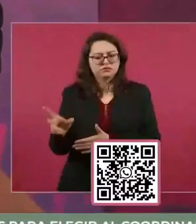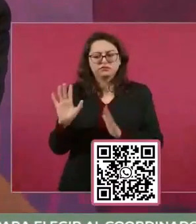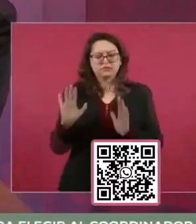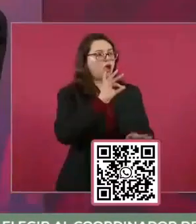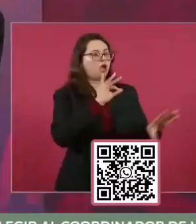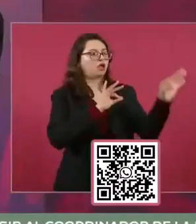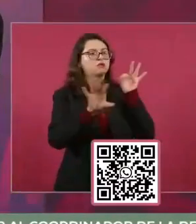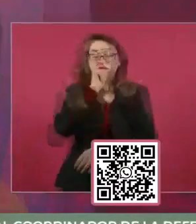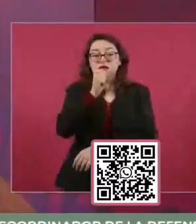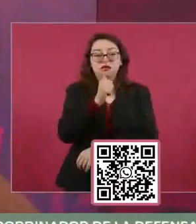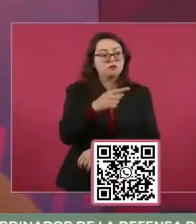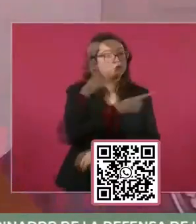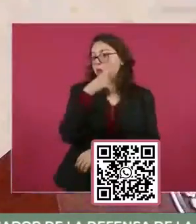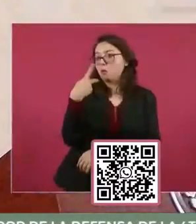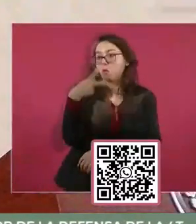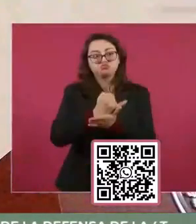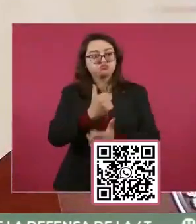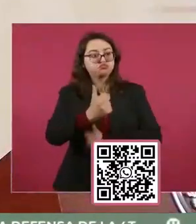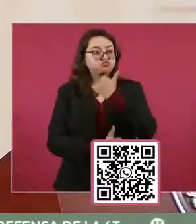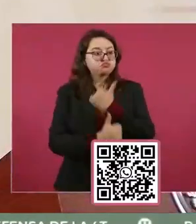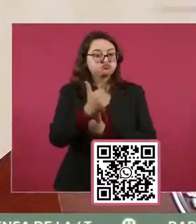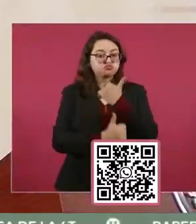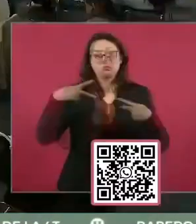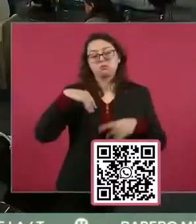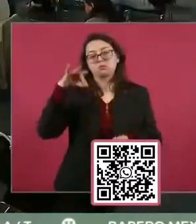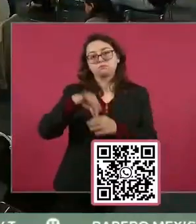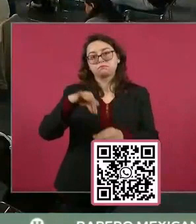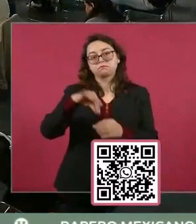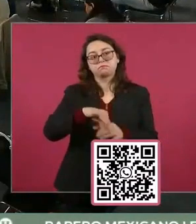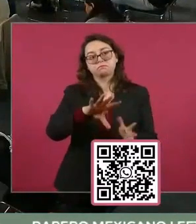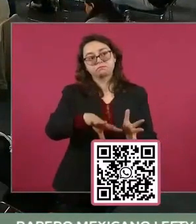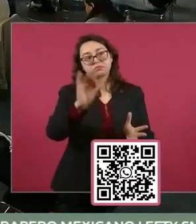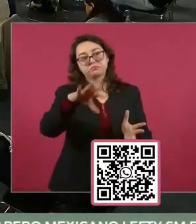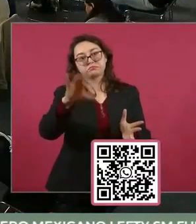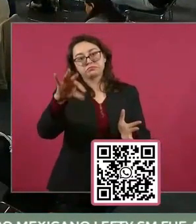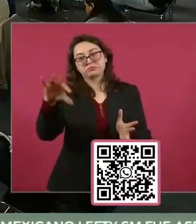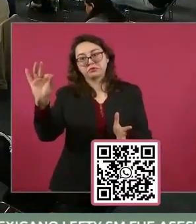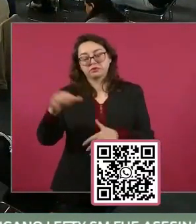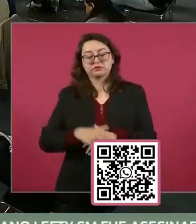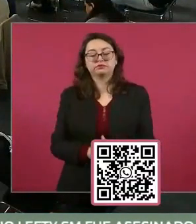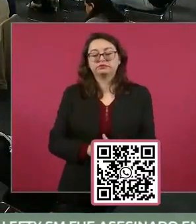no hay dedazos, eso se acabó, decide el pueblo, pero sí quiero agradecer por todo su apoyo.